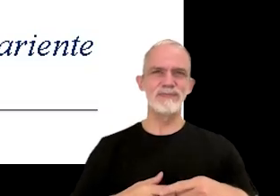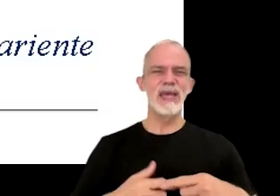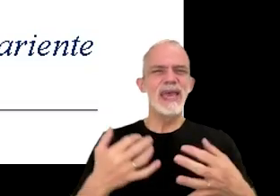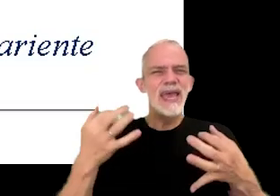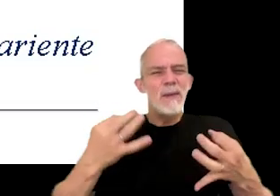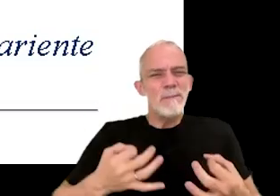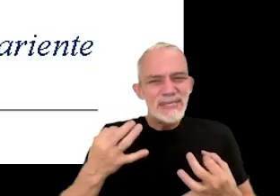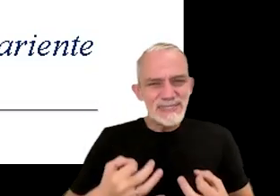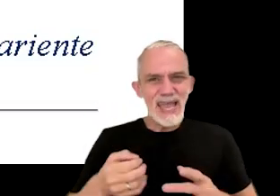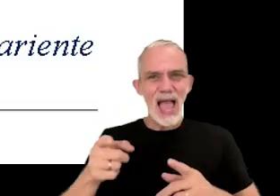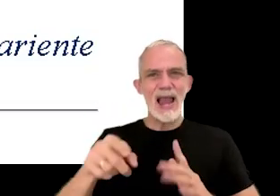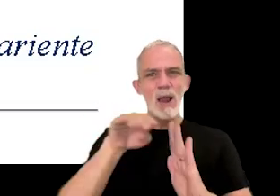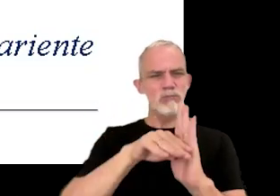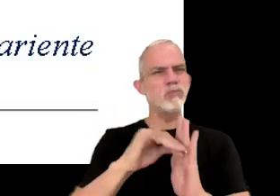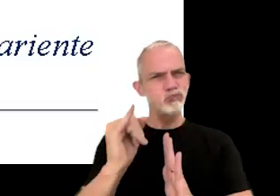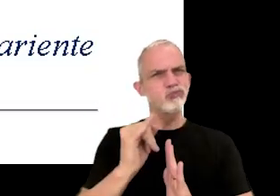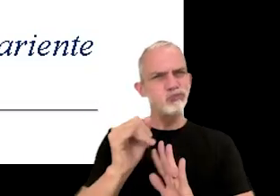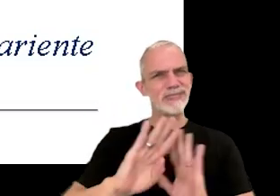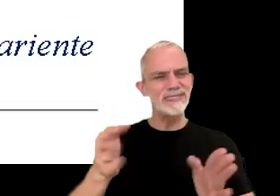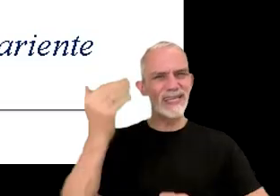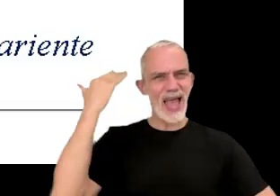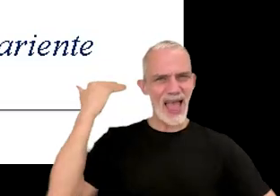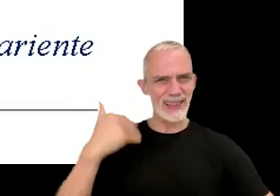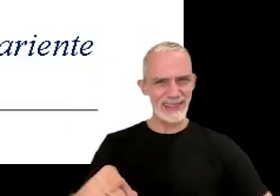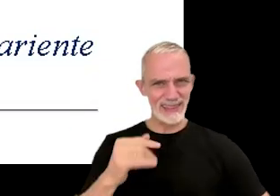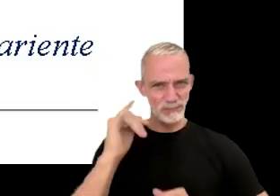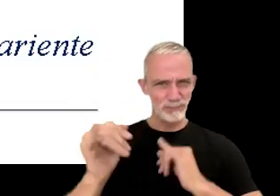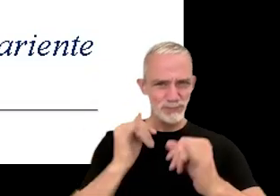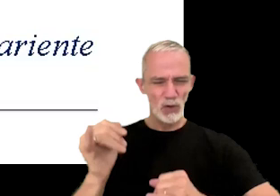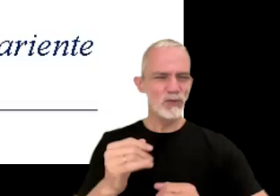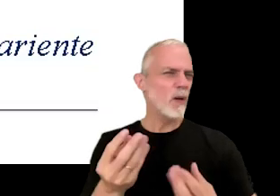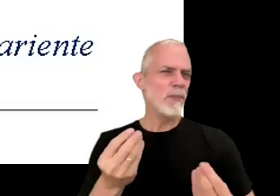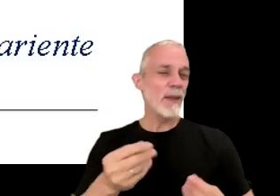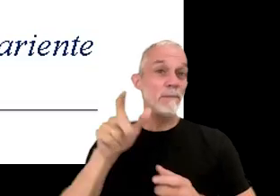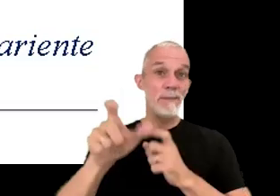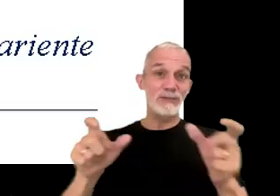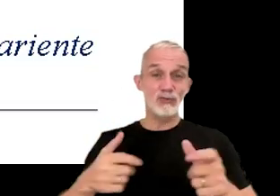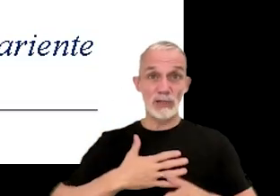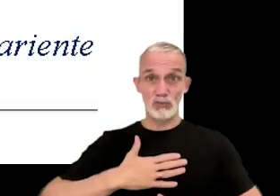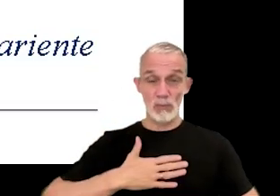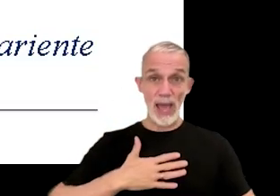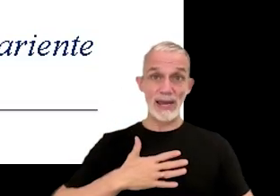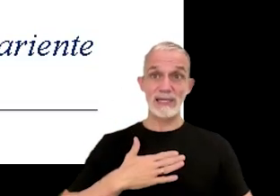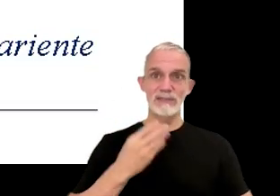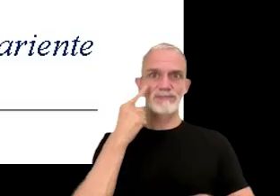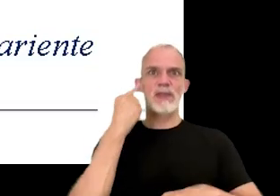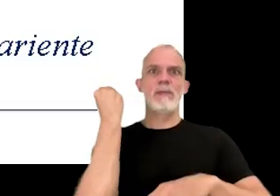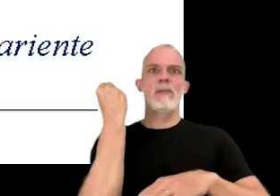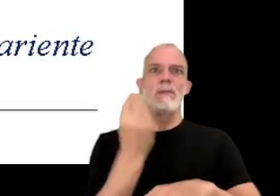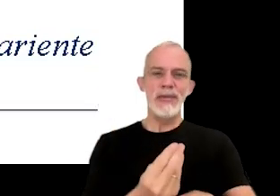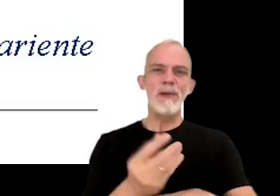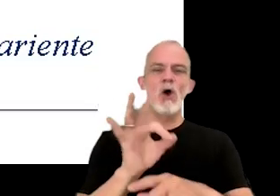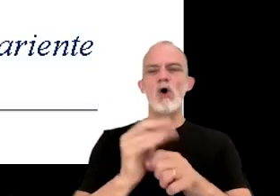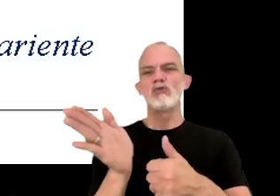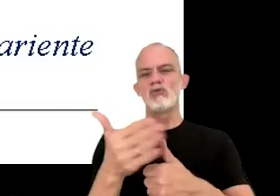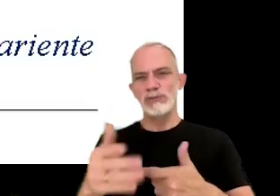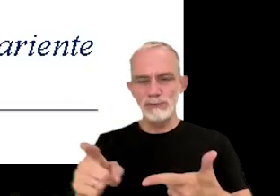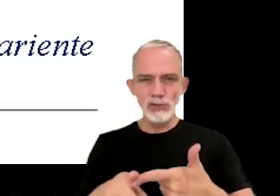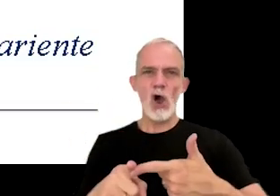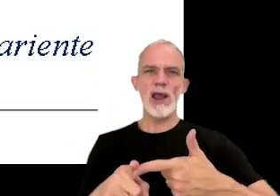que hemos comentado en otras jornadas, aplicable a personas humanas residentes, sucesiones